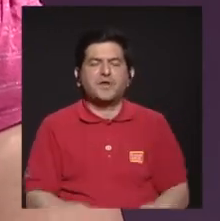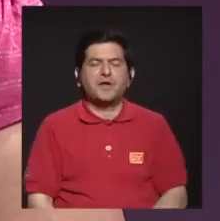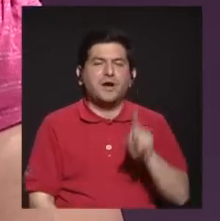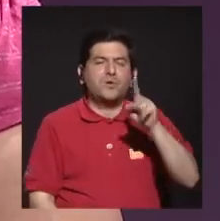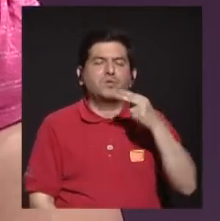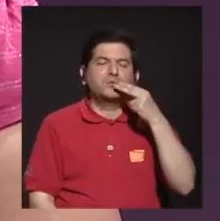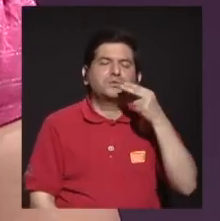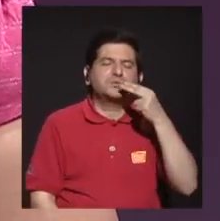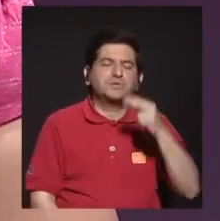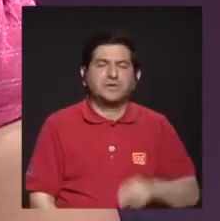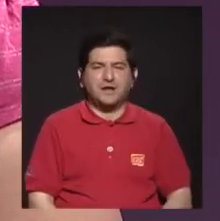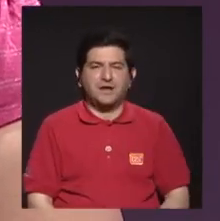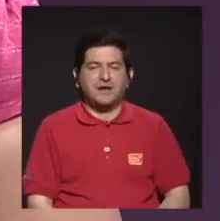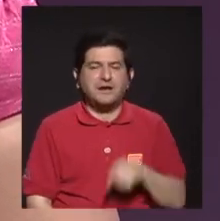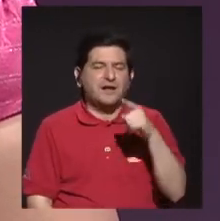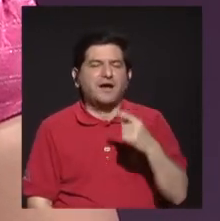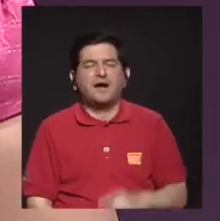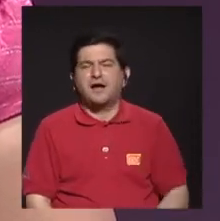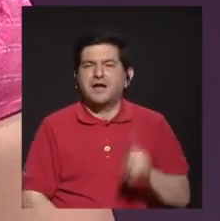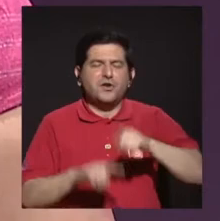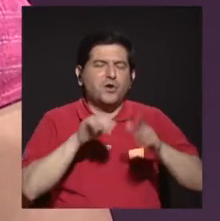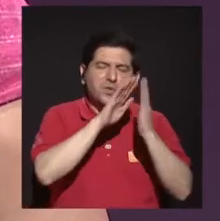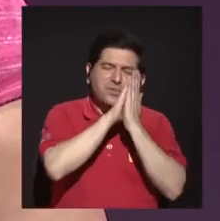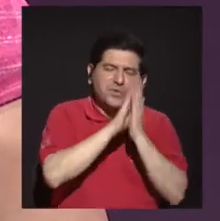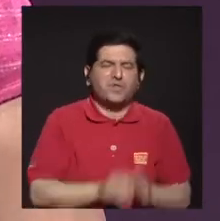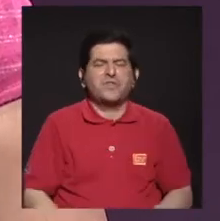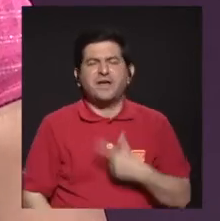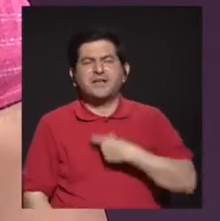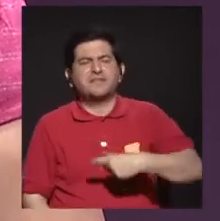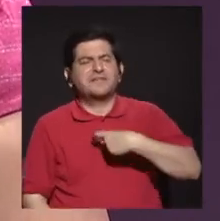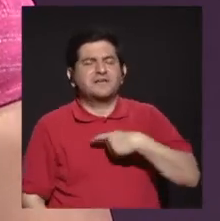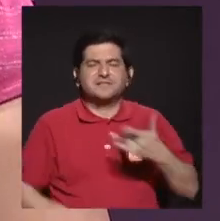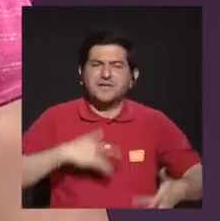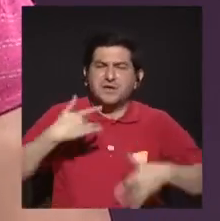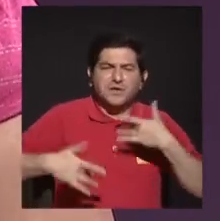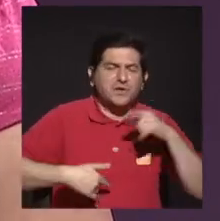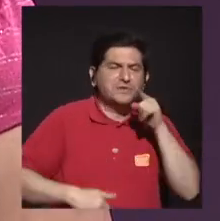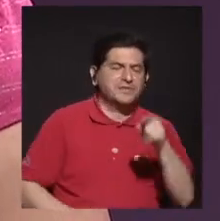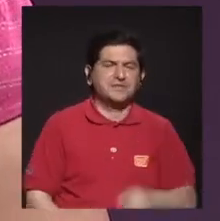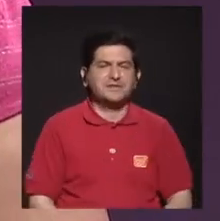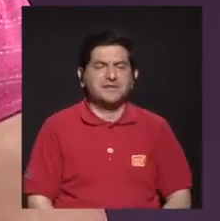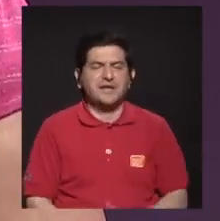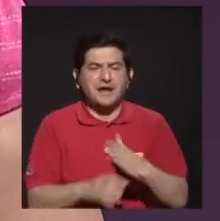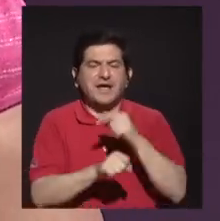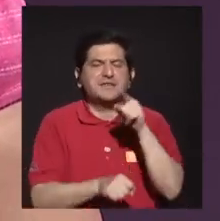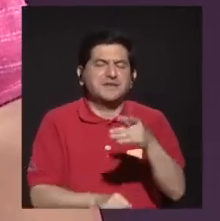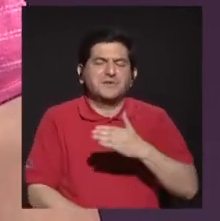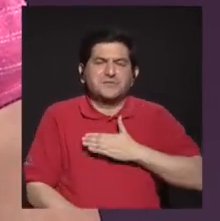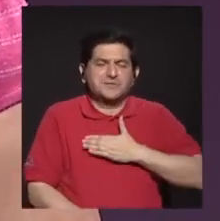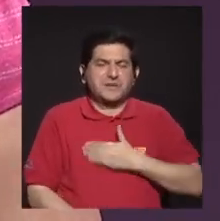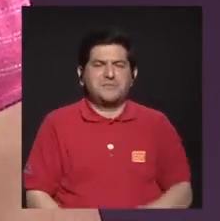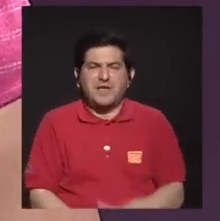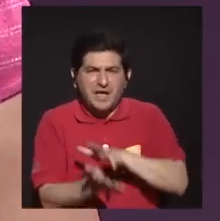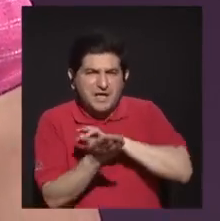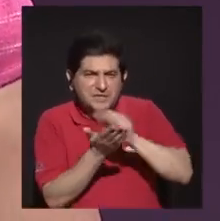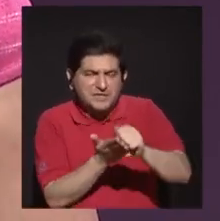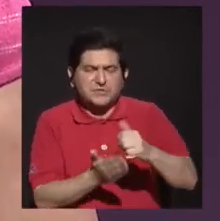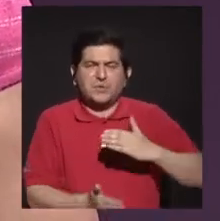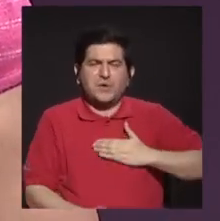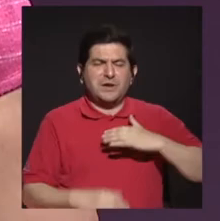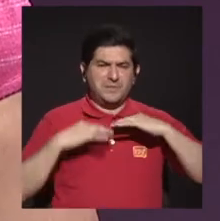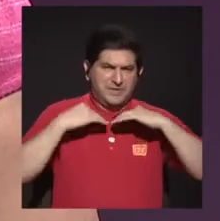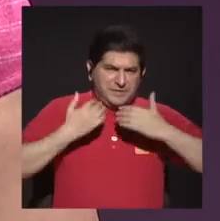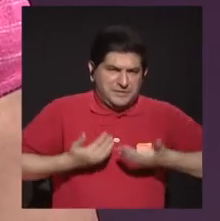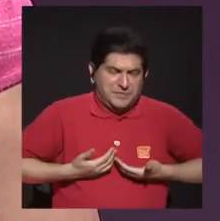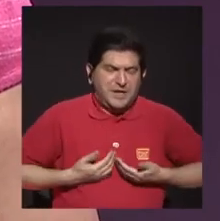encendido. Insomnio, locura, deseo infernal, sentirte, hacerte mío, destrózame, succiona mis senos,